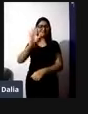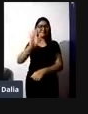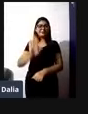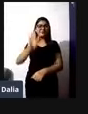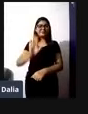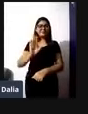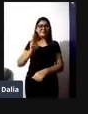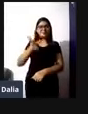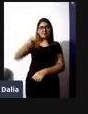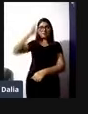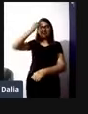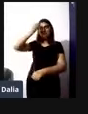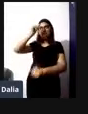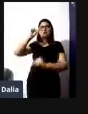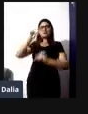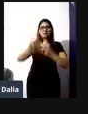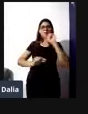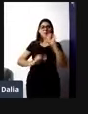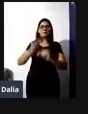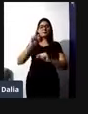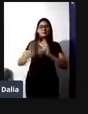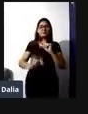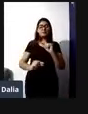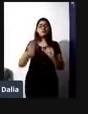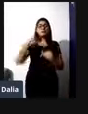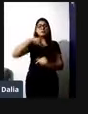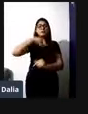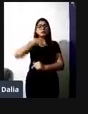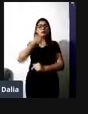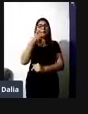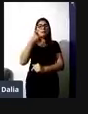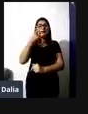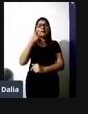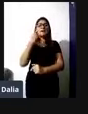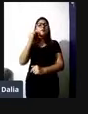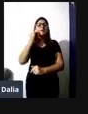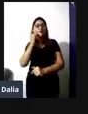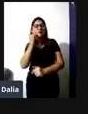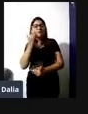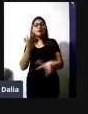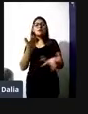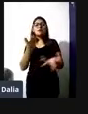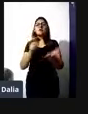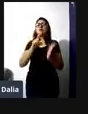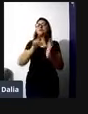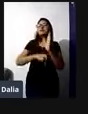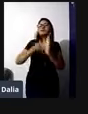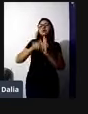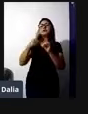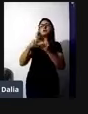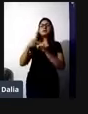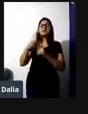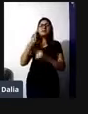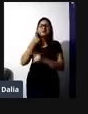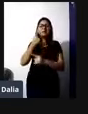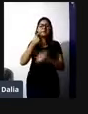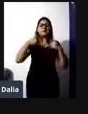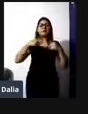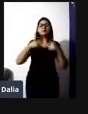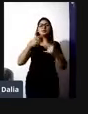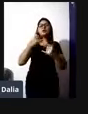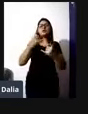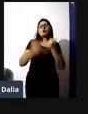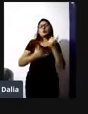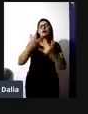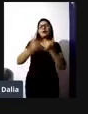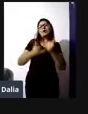en muchas redes sociales que de pronto están jugando juegos de mesa, están escuchando música,